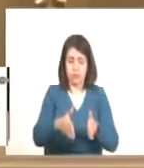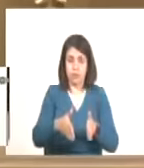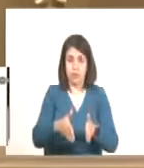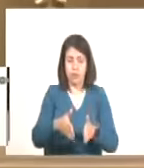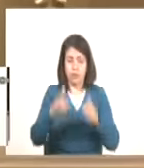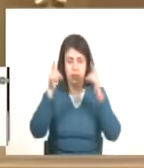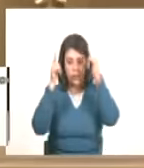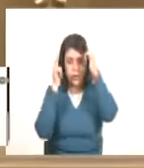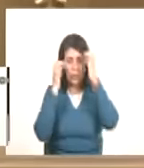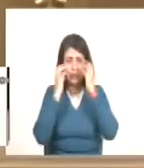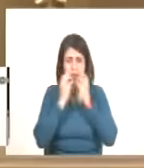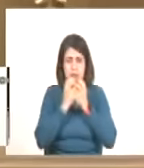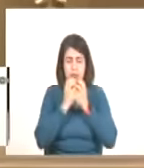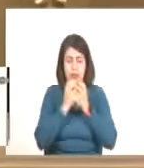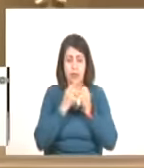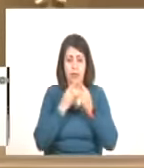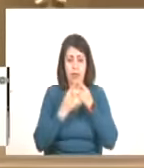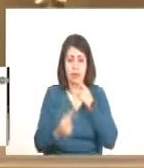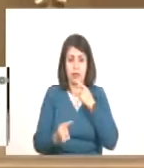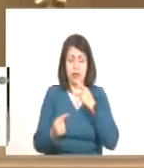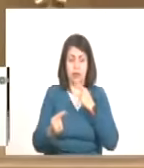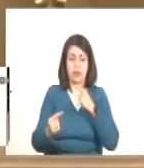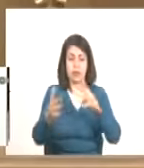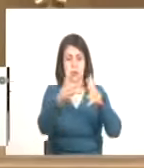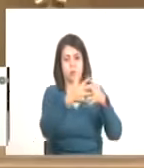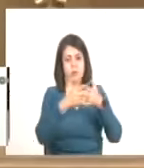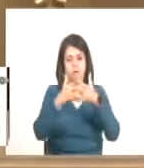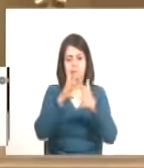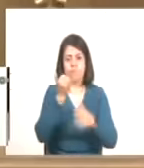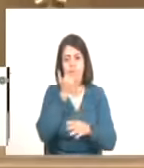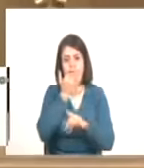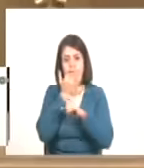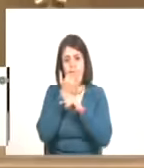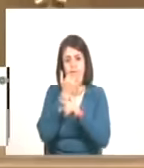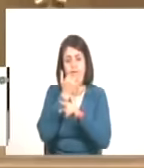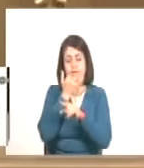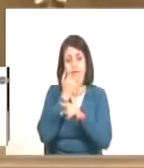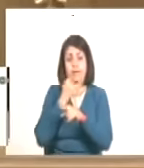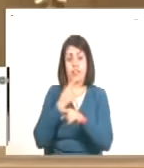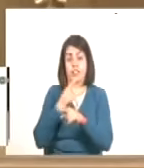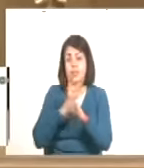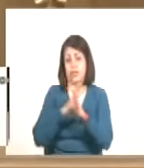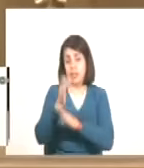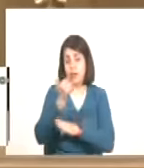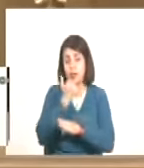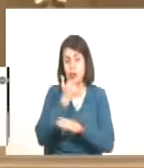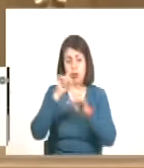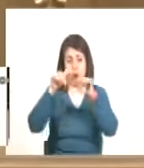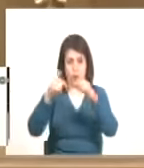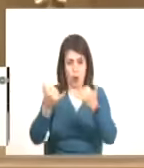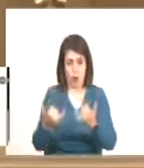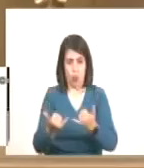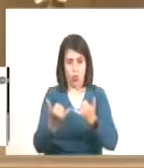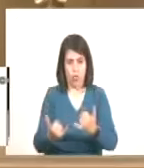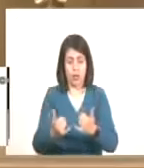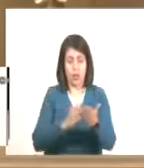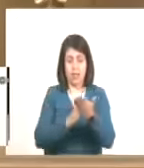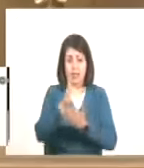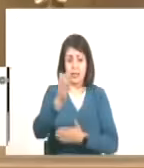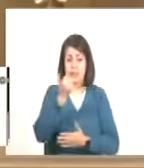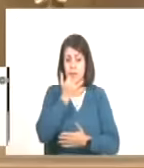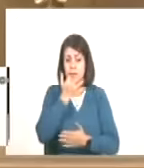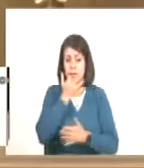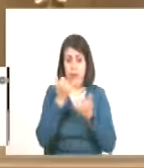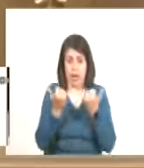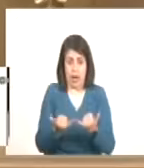comandante Che Guevara, diciendo que el imperio fascista se equivocó y se sigue equivocando en estos tiempos, se sigue